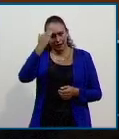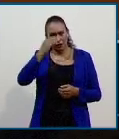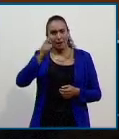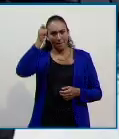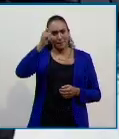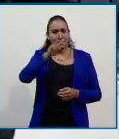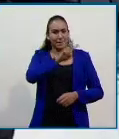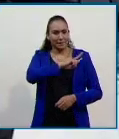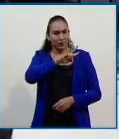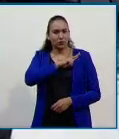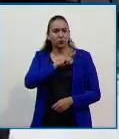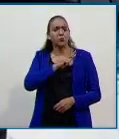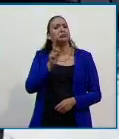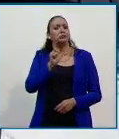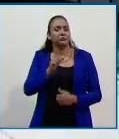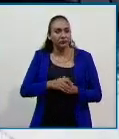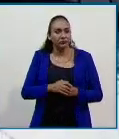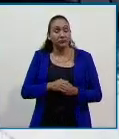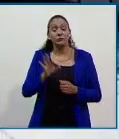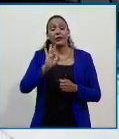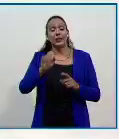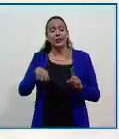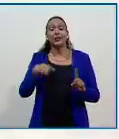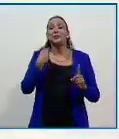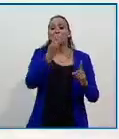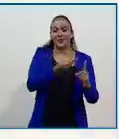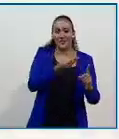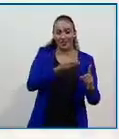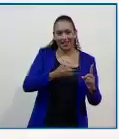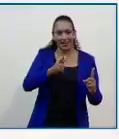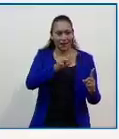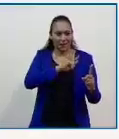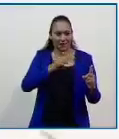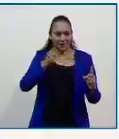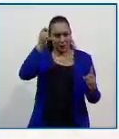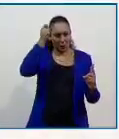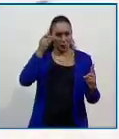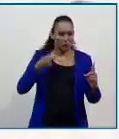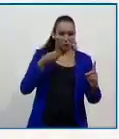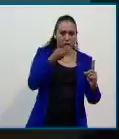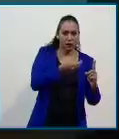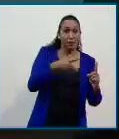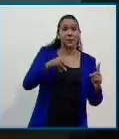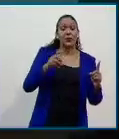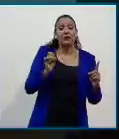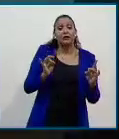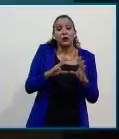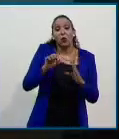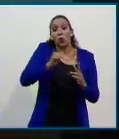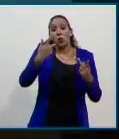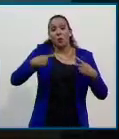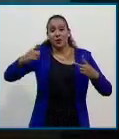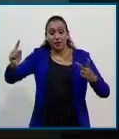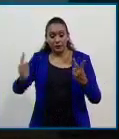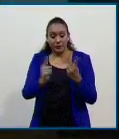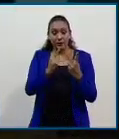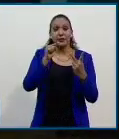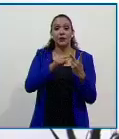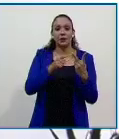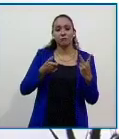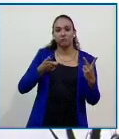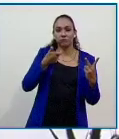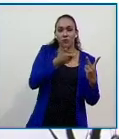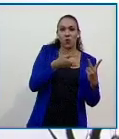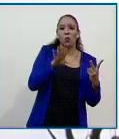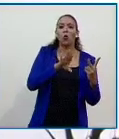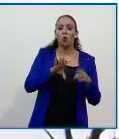por viudez cuando ya la otorgó a otra persona por el mismo concepto. Lo anterior para que la persona que no es favorecida conozca su situación jurídica